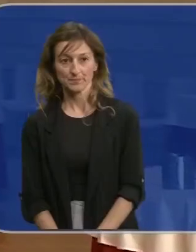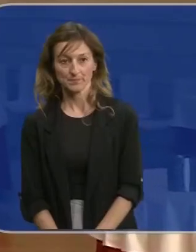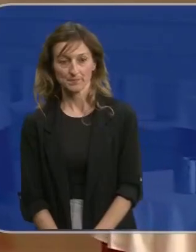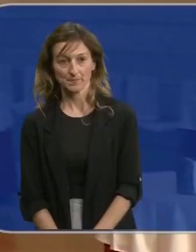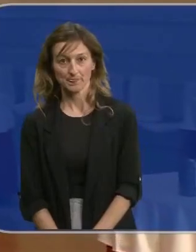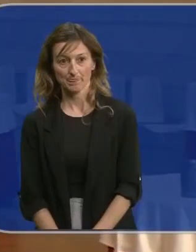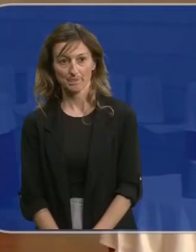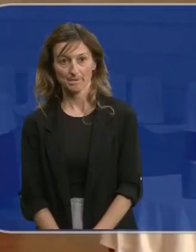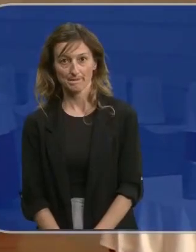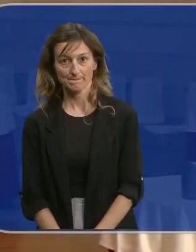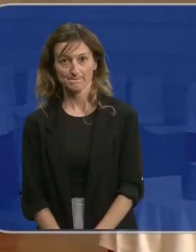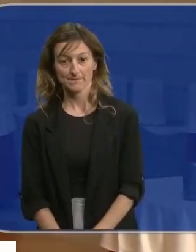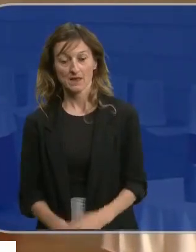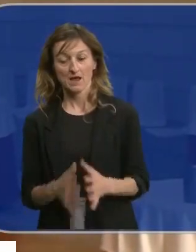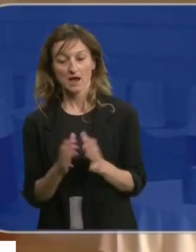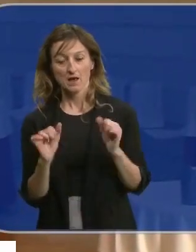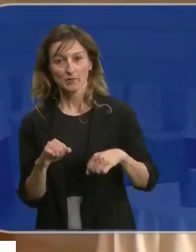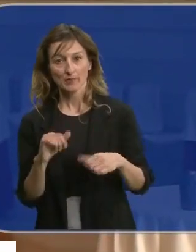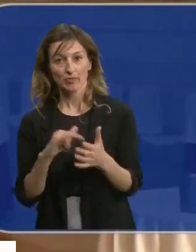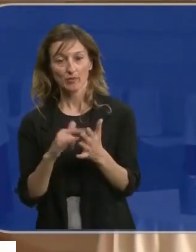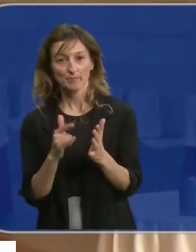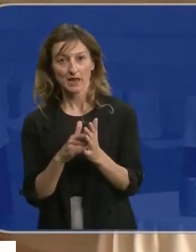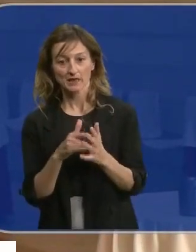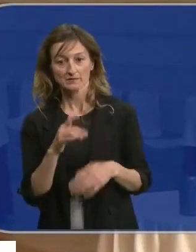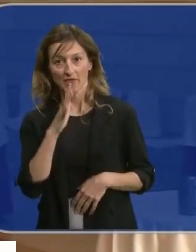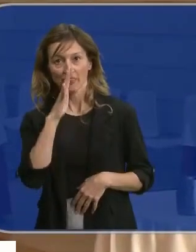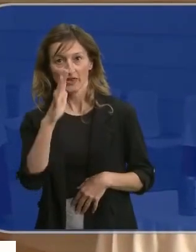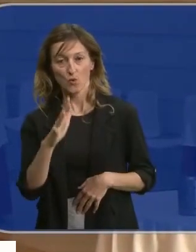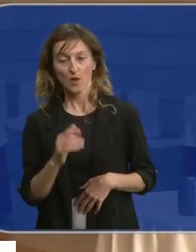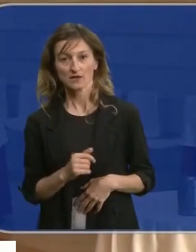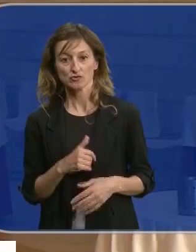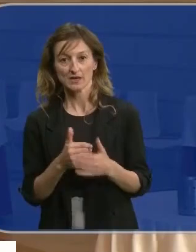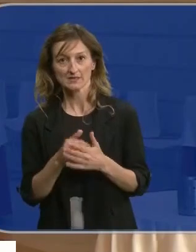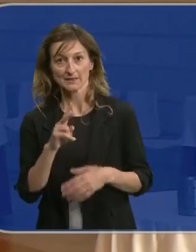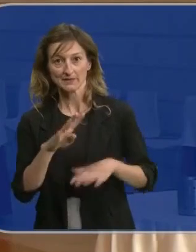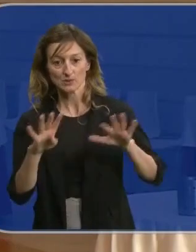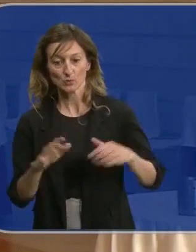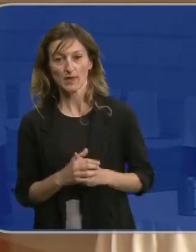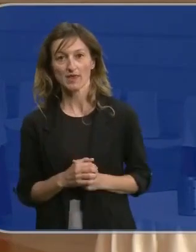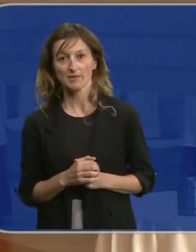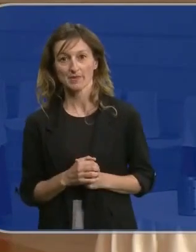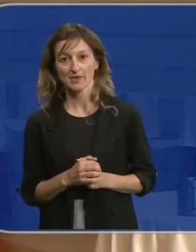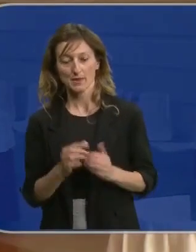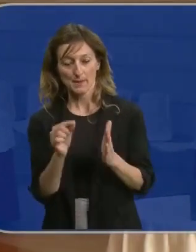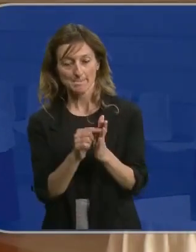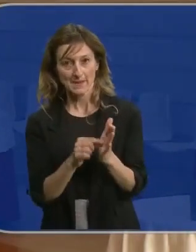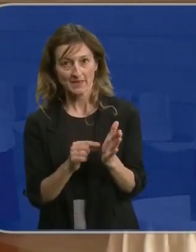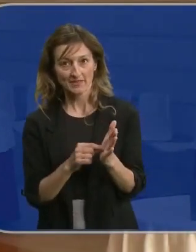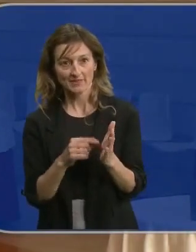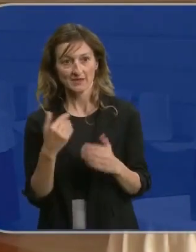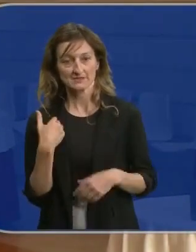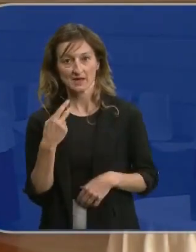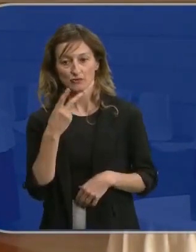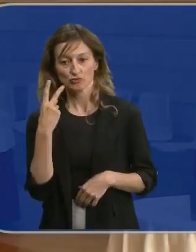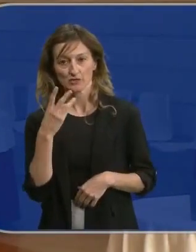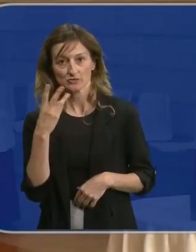viñedos hemos aprobado un plan para de 5 años hasta el año 29 no con con diversas medidas l vamos arrastrando